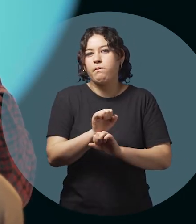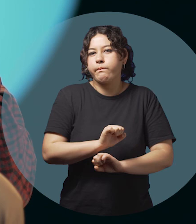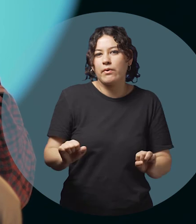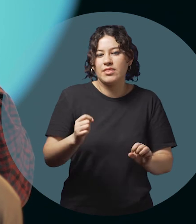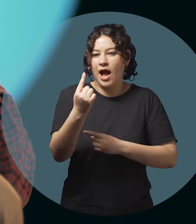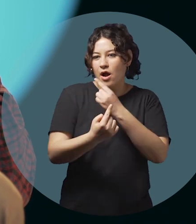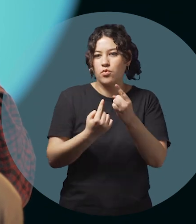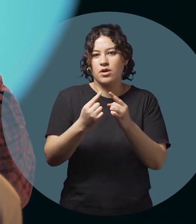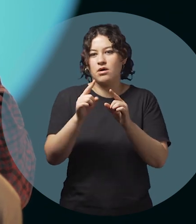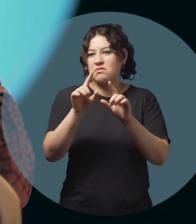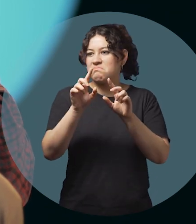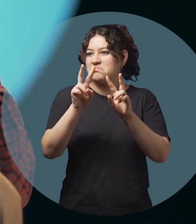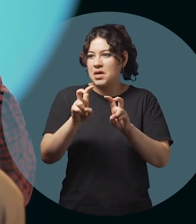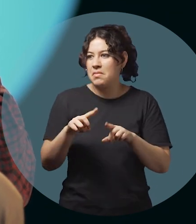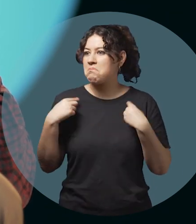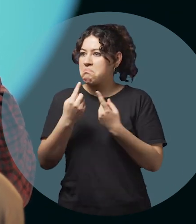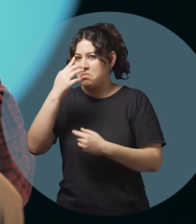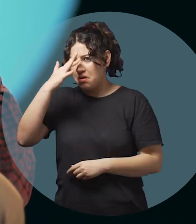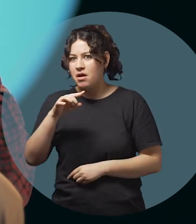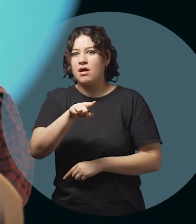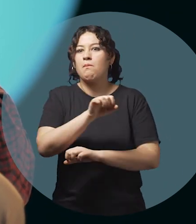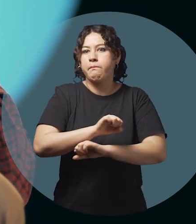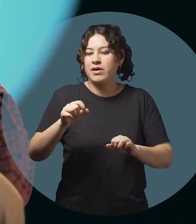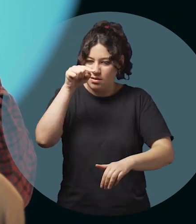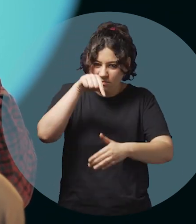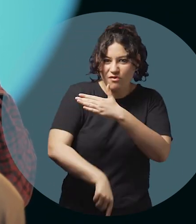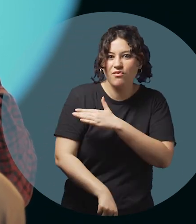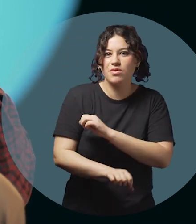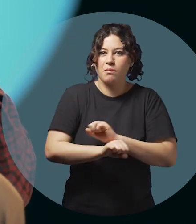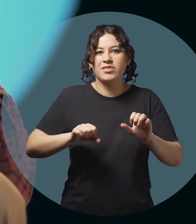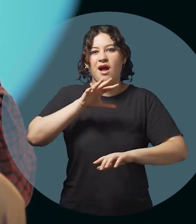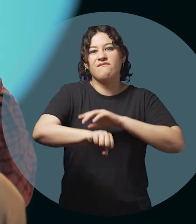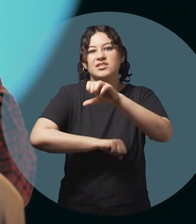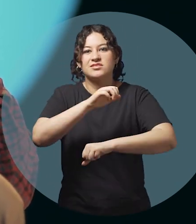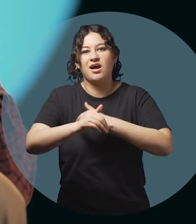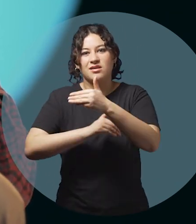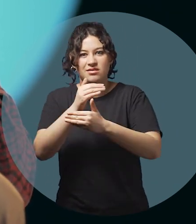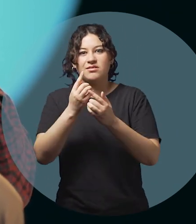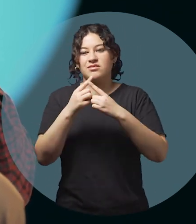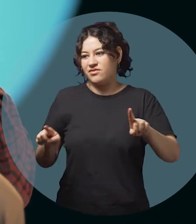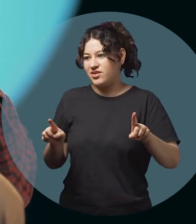detenerse en determinados aspectos que nadie se dio cuenta y que puede seguir profundizando y que puede avanzar por allí